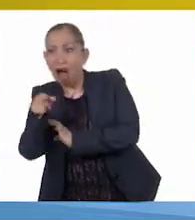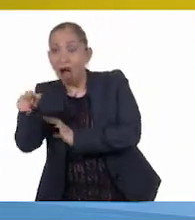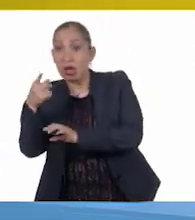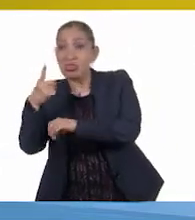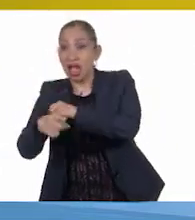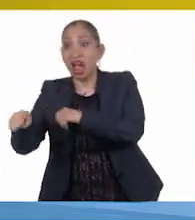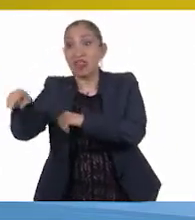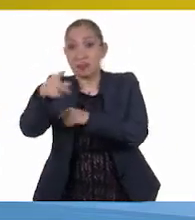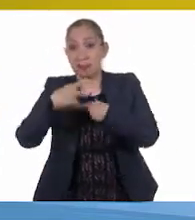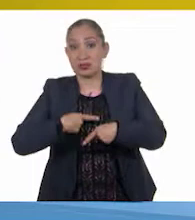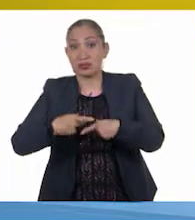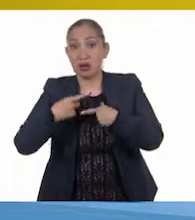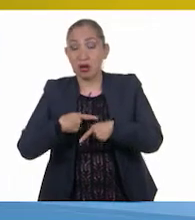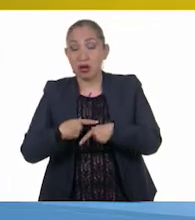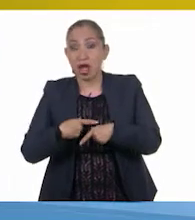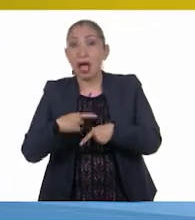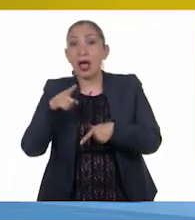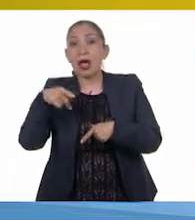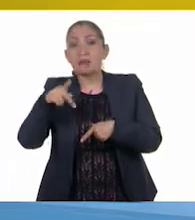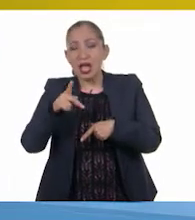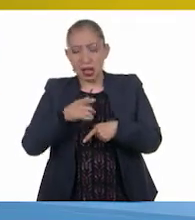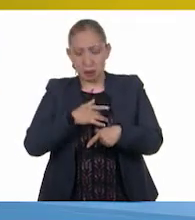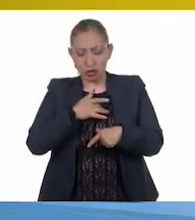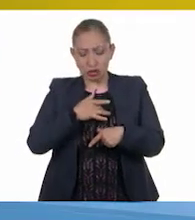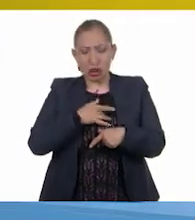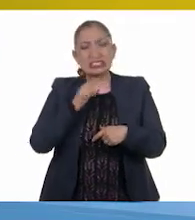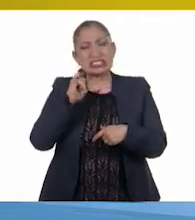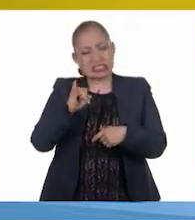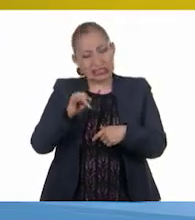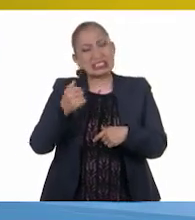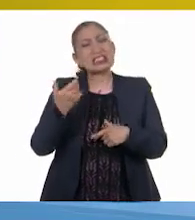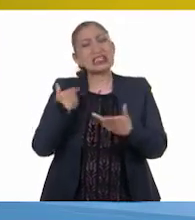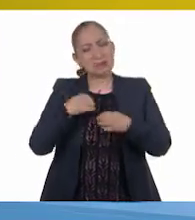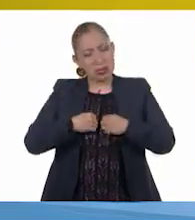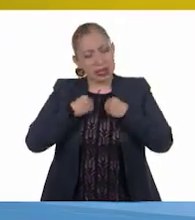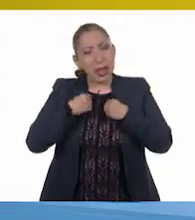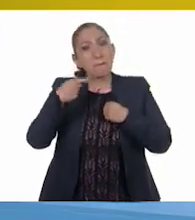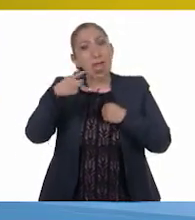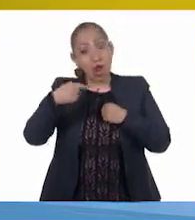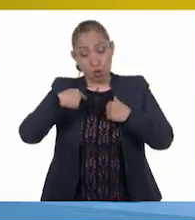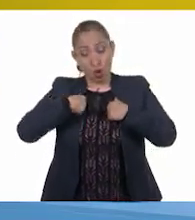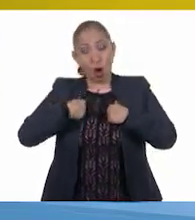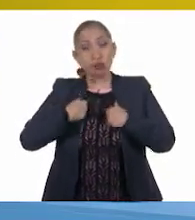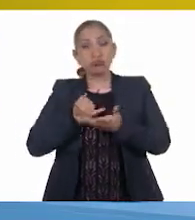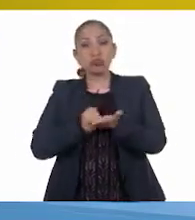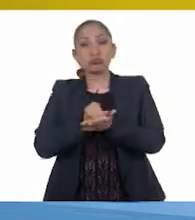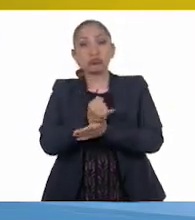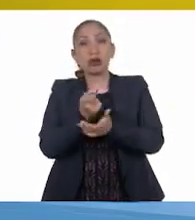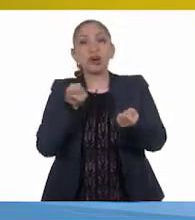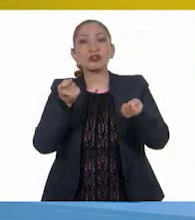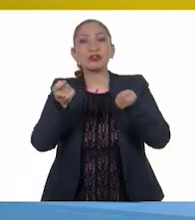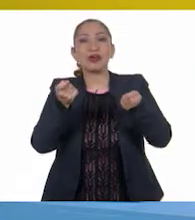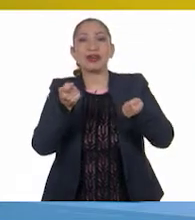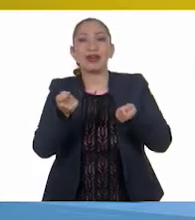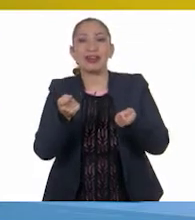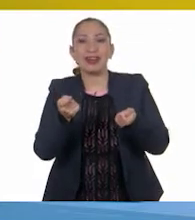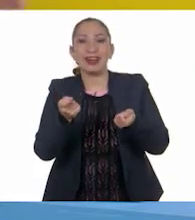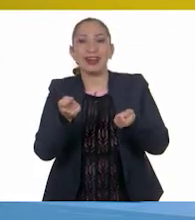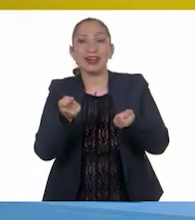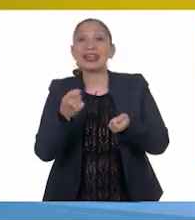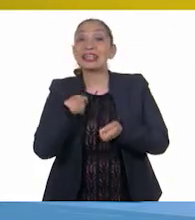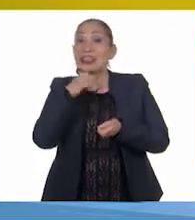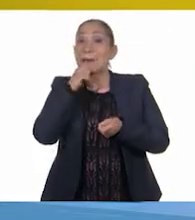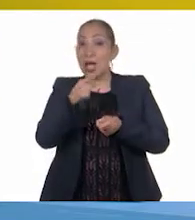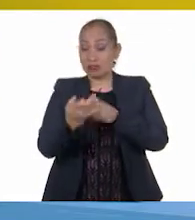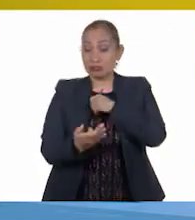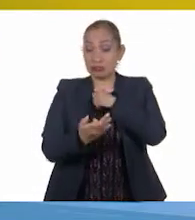lastiman a los demás. Y que aunque es una emoción básica de la vida, depende de nosotros aprender a regularlo. Así,